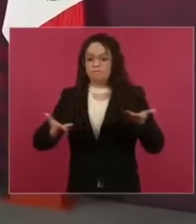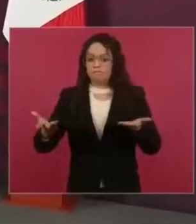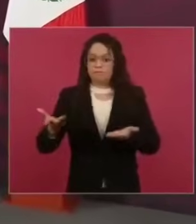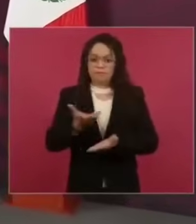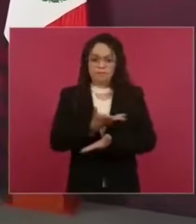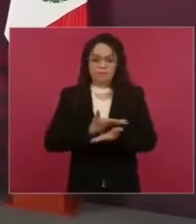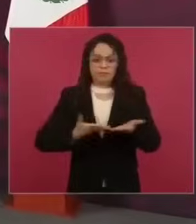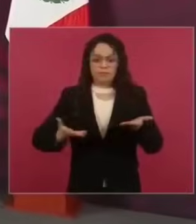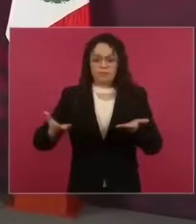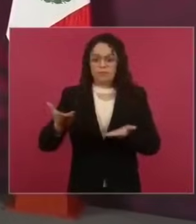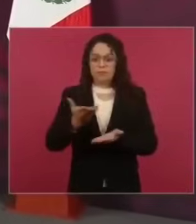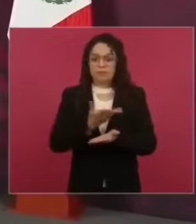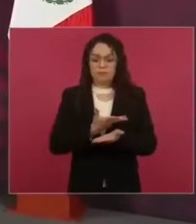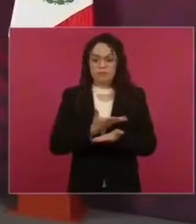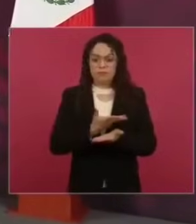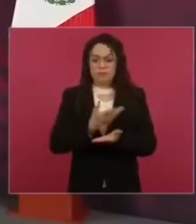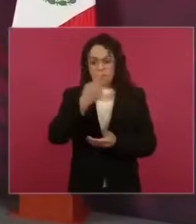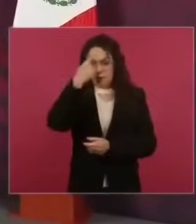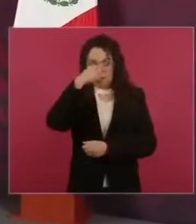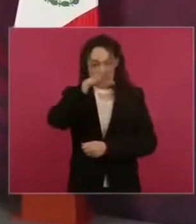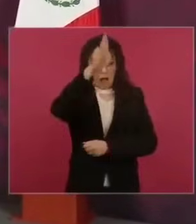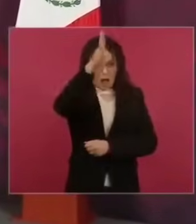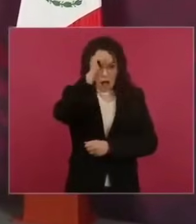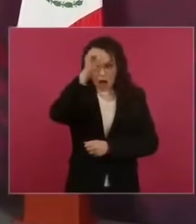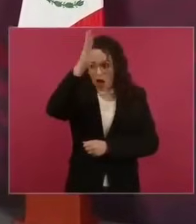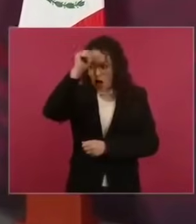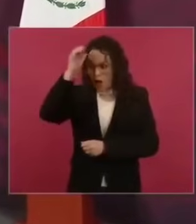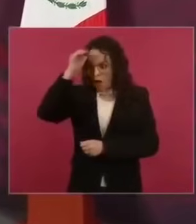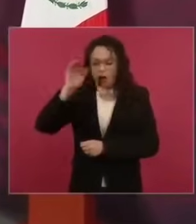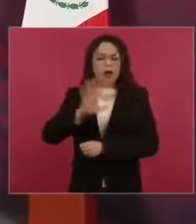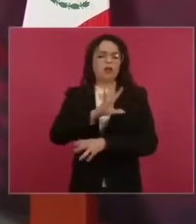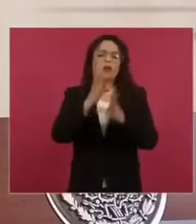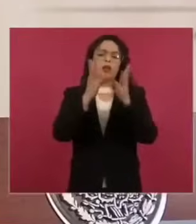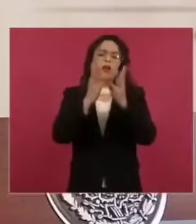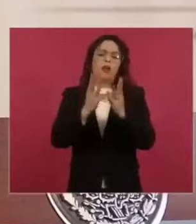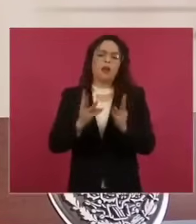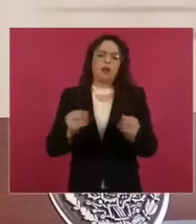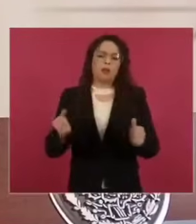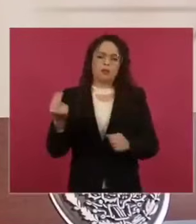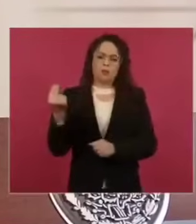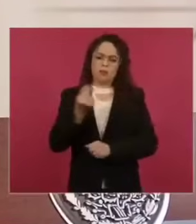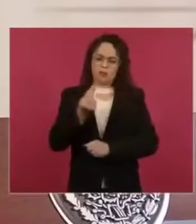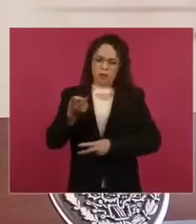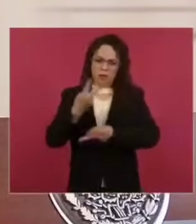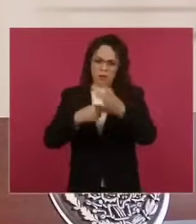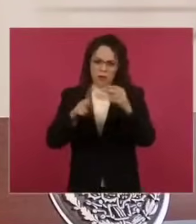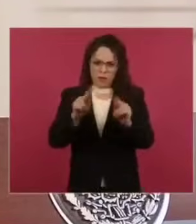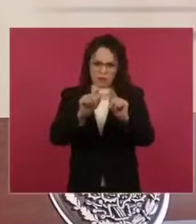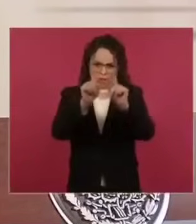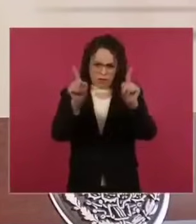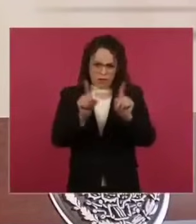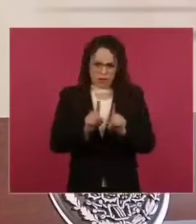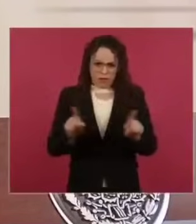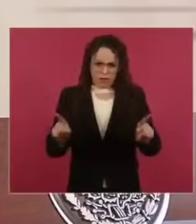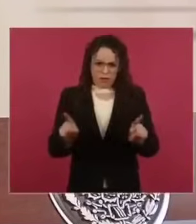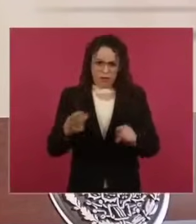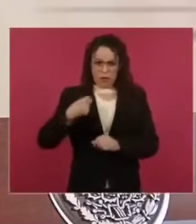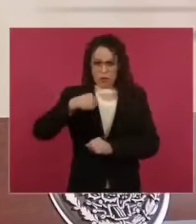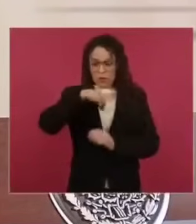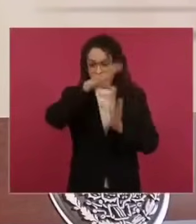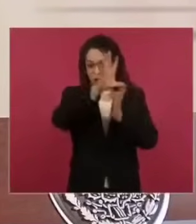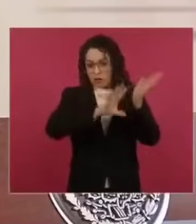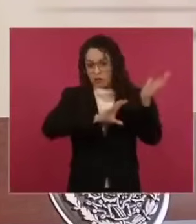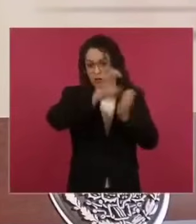los empresarios, con los trabajadores, los sindicatos, y es algo que definitivamente ha aumentado la calidad de vida en